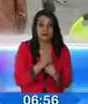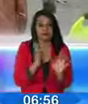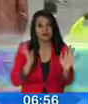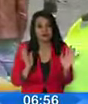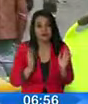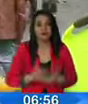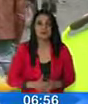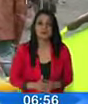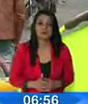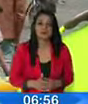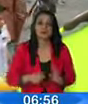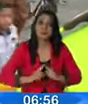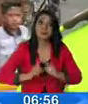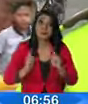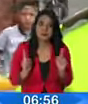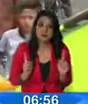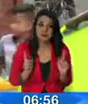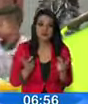¿sí? De igual manera